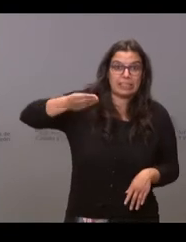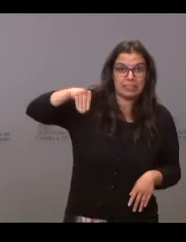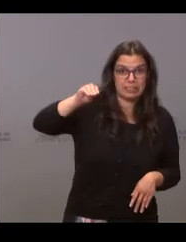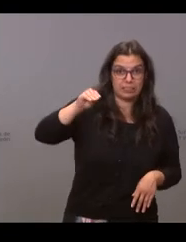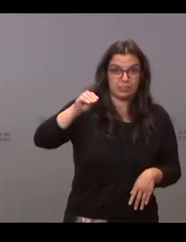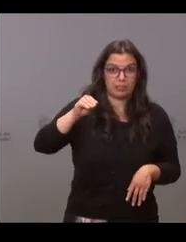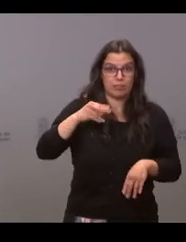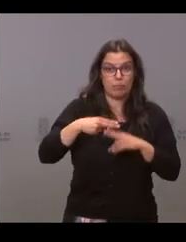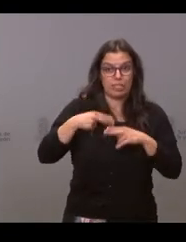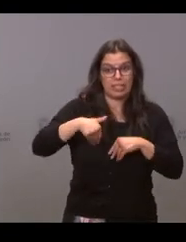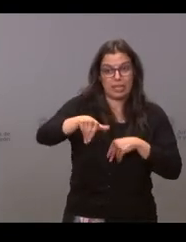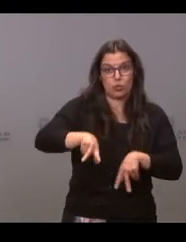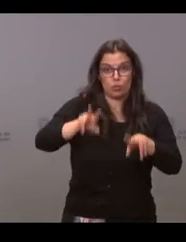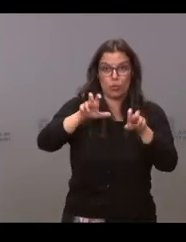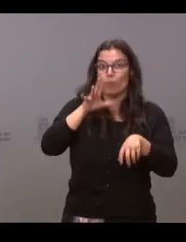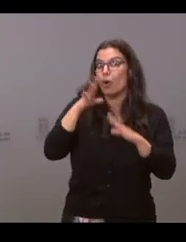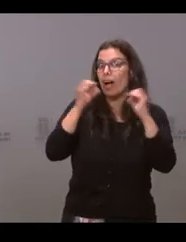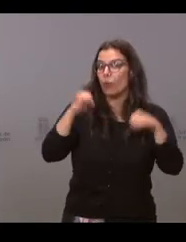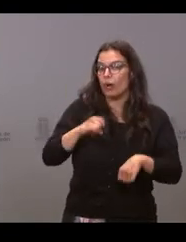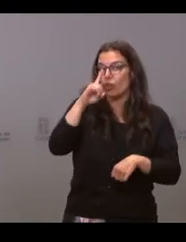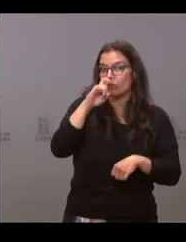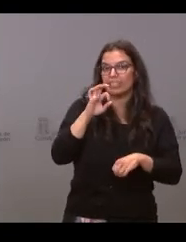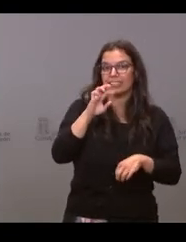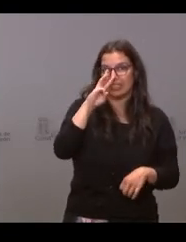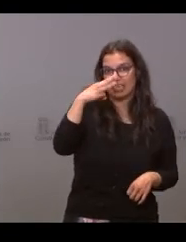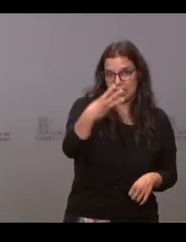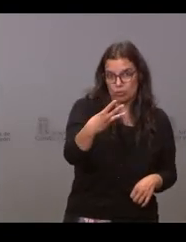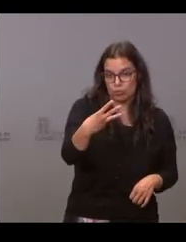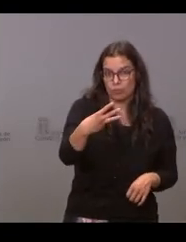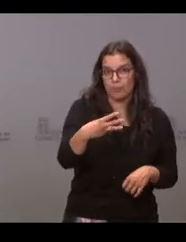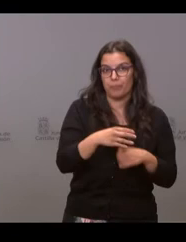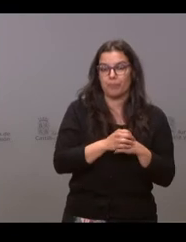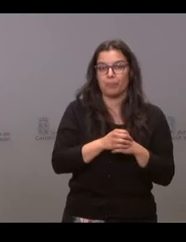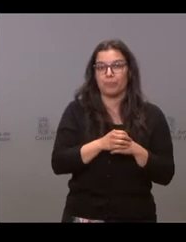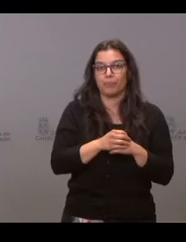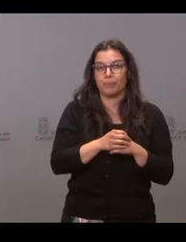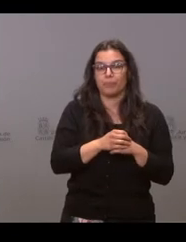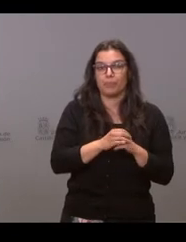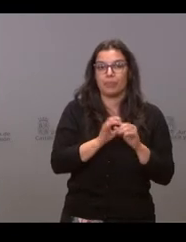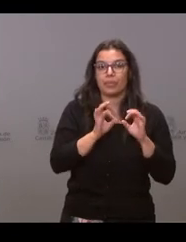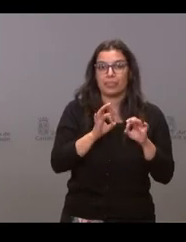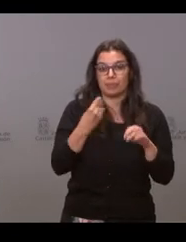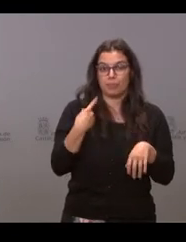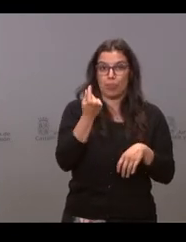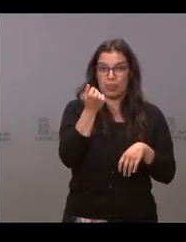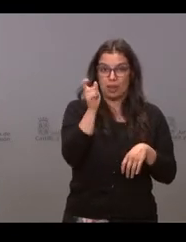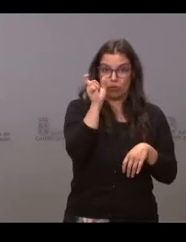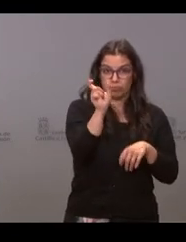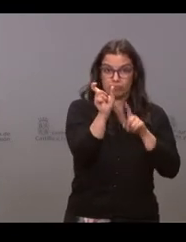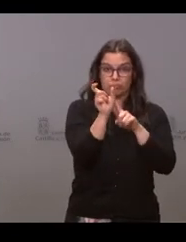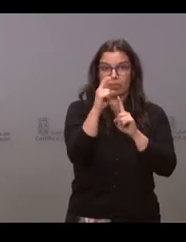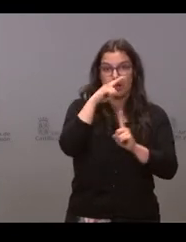nuevas políticas son acuerdos para tres años el país y les un acuerdo de la concreción económica del año